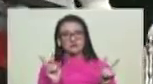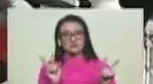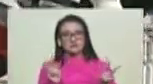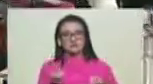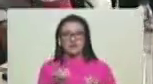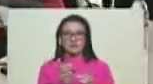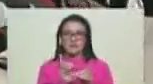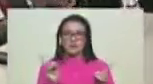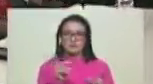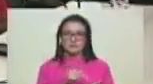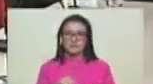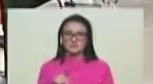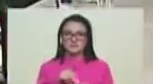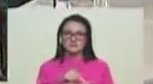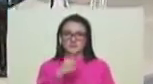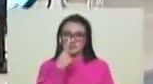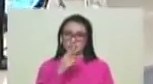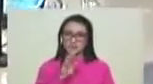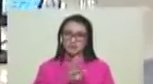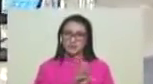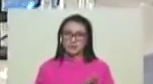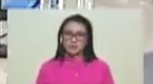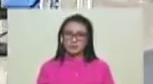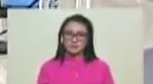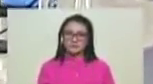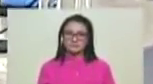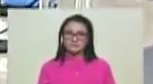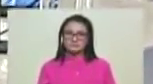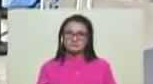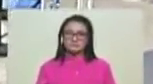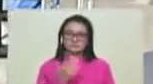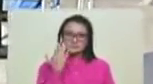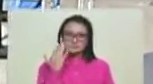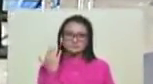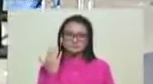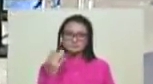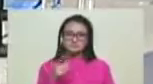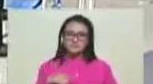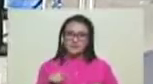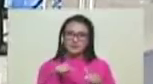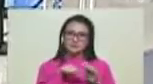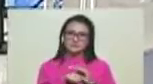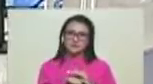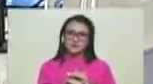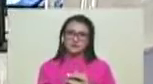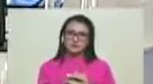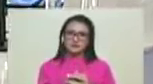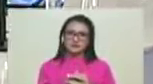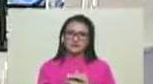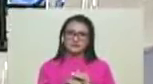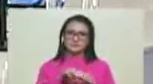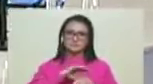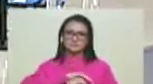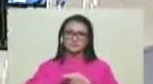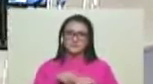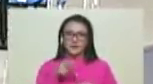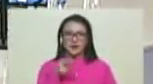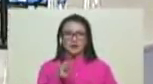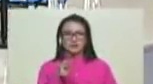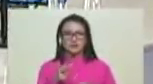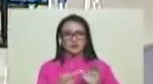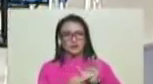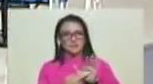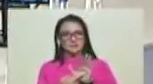la democracia participativa y protagónica también. Se ha hecho presente acá en la sala Manuelita Sáenz, Héctor Rodríguez, como